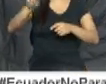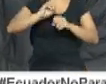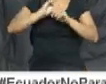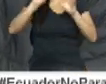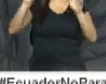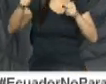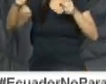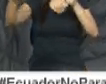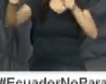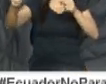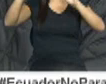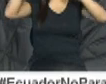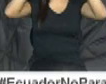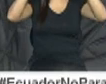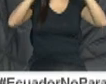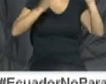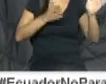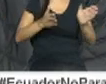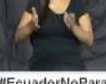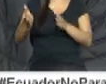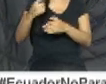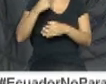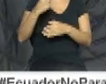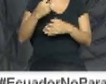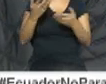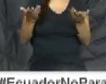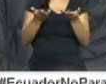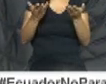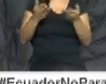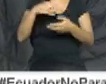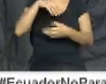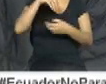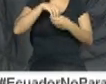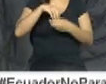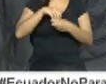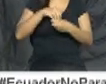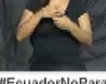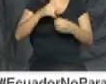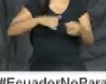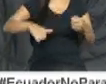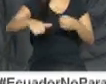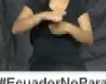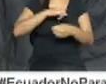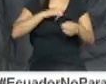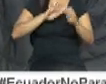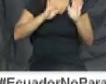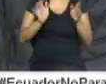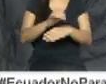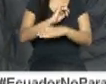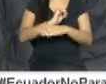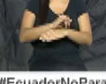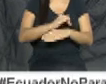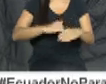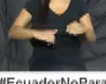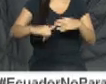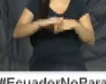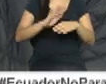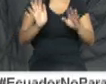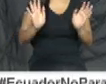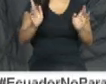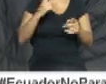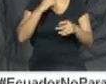opositores que ya no se adscriben a los juegos de la democracia, ¿no? Vale totalmente